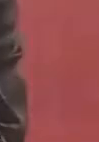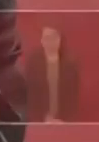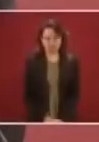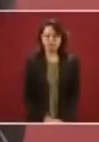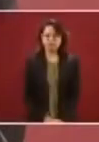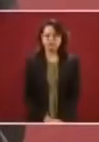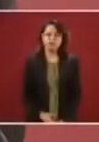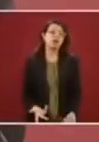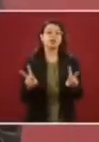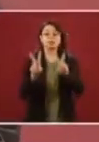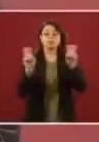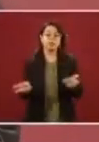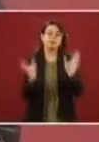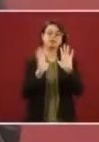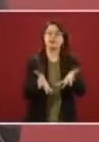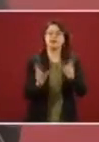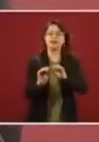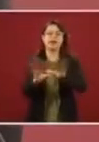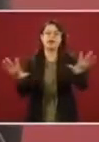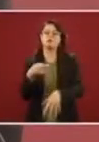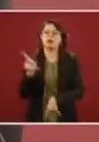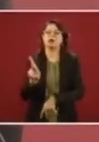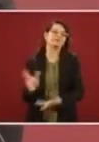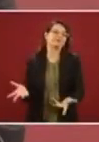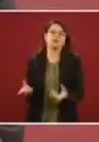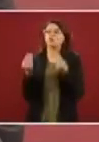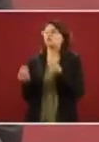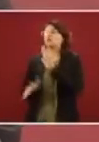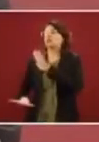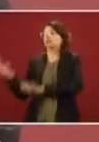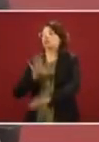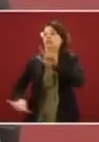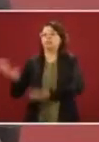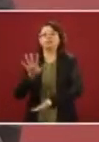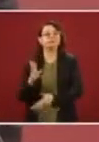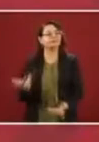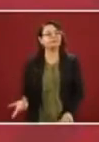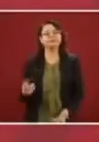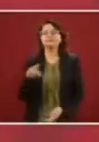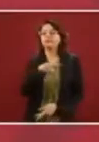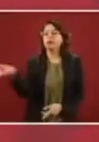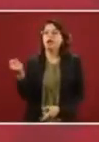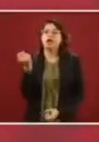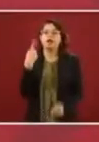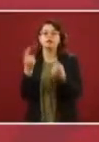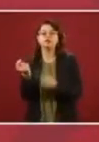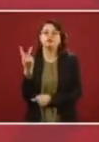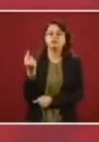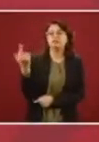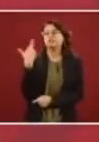En los medios, no en todos, desde luego, los que no nos ven con buenos ojos,